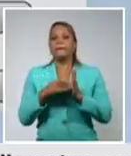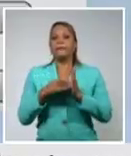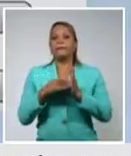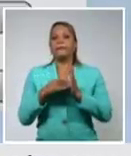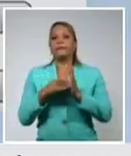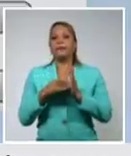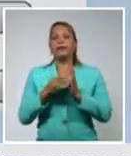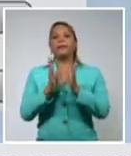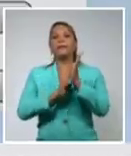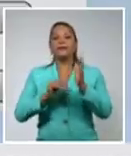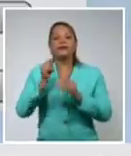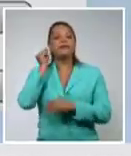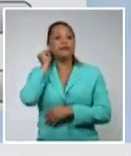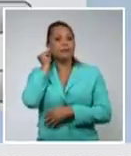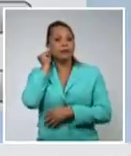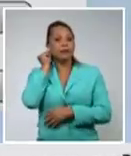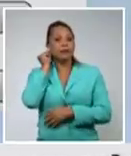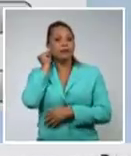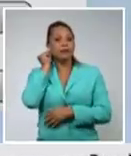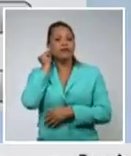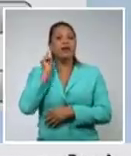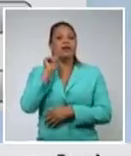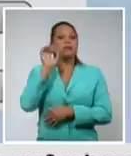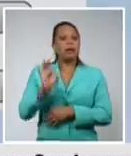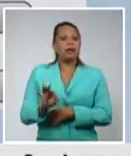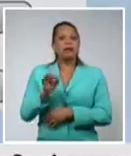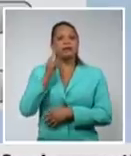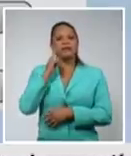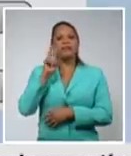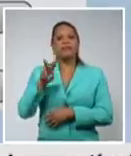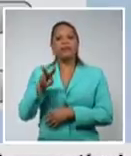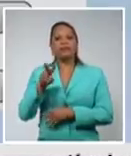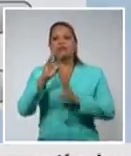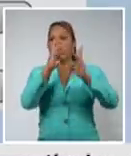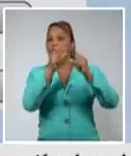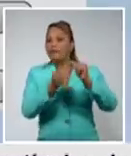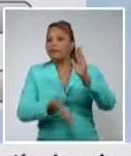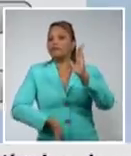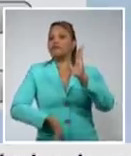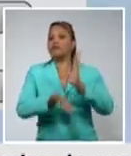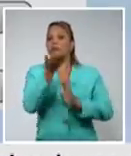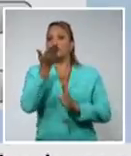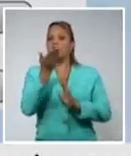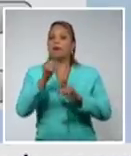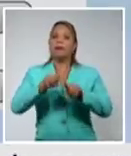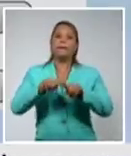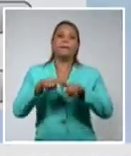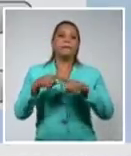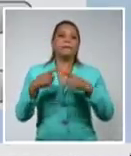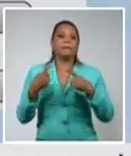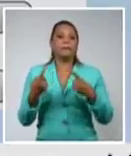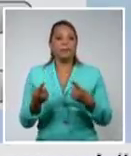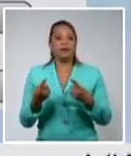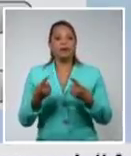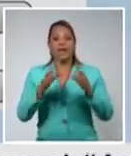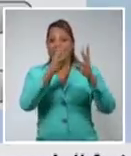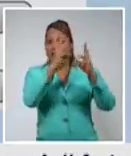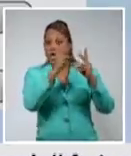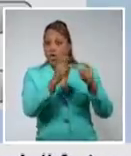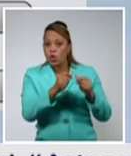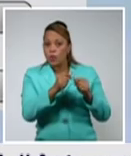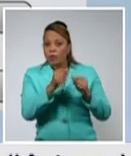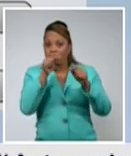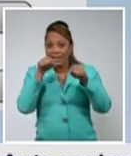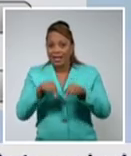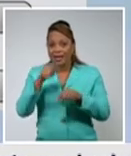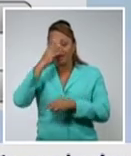mes de febrero, en el cual hubo una cifra superior, pero no obstante, el número de autóctonos